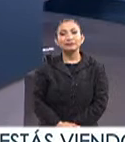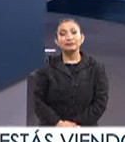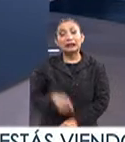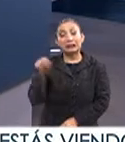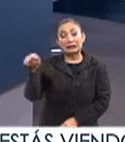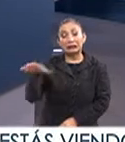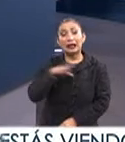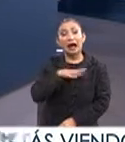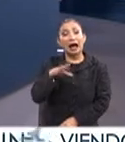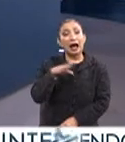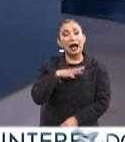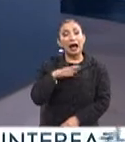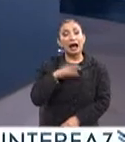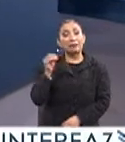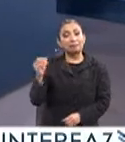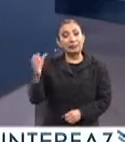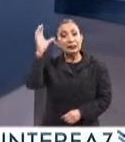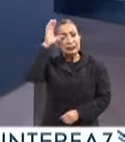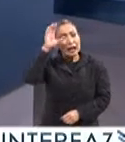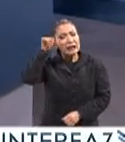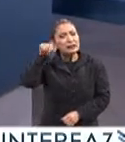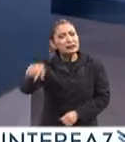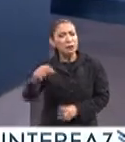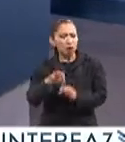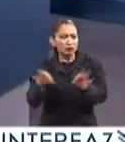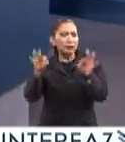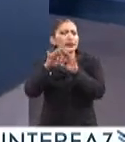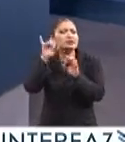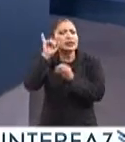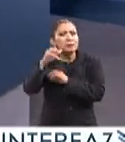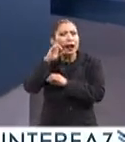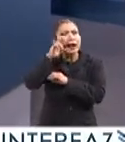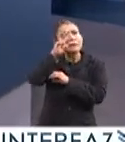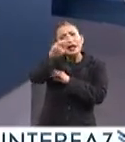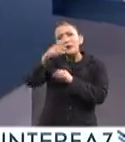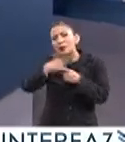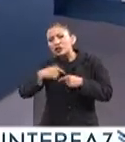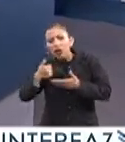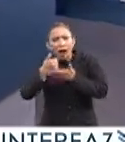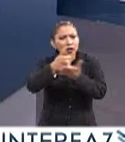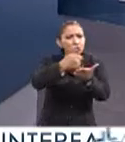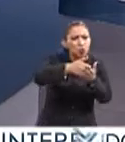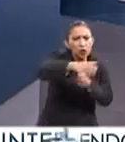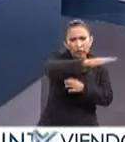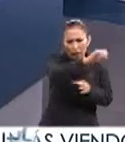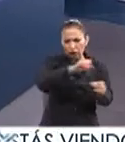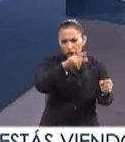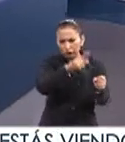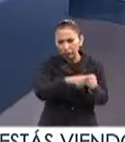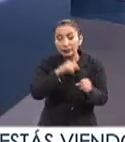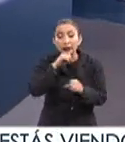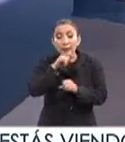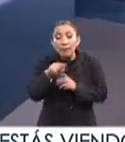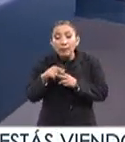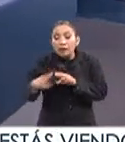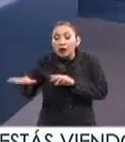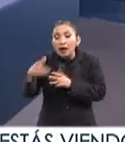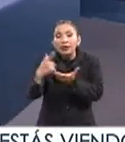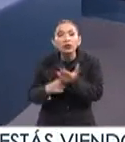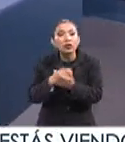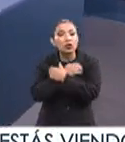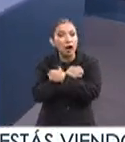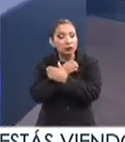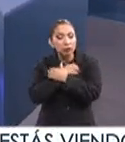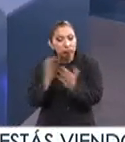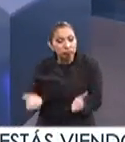Pues ahí está, querido Omar, no solo la ciencia es importantísima para el desarrollo de las sociedades, sino que empieza desde el entorno